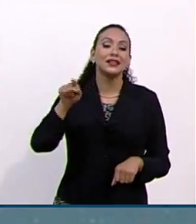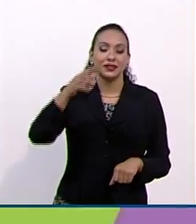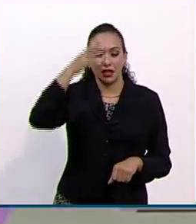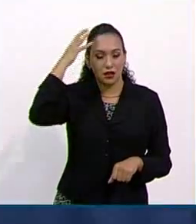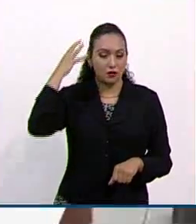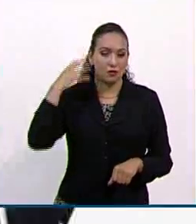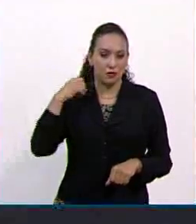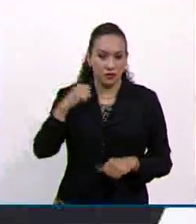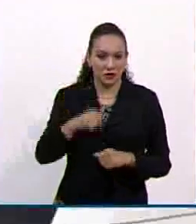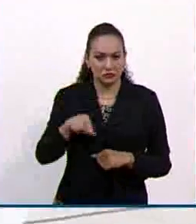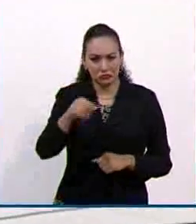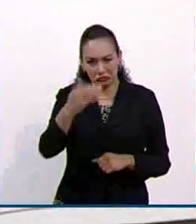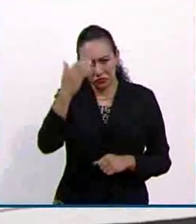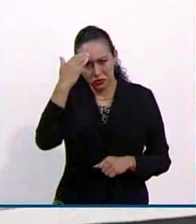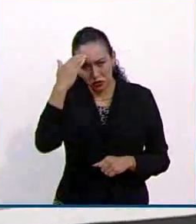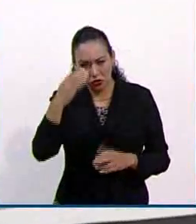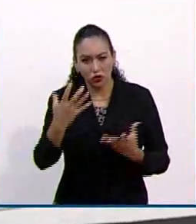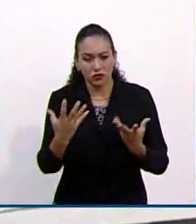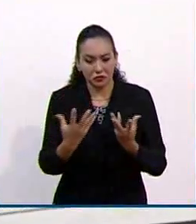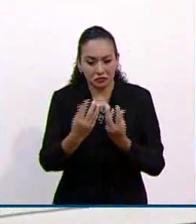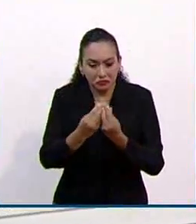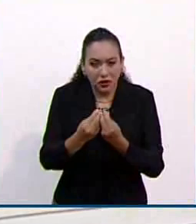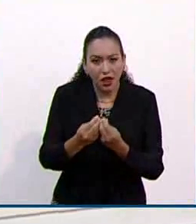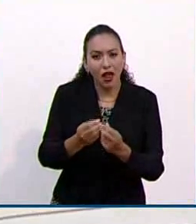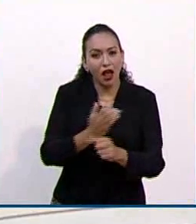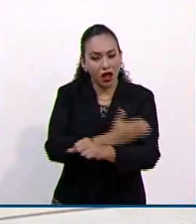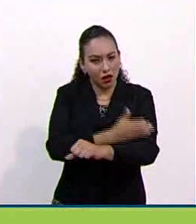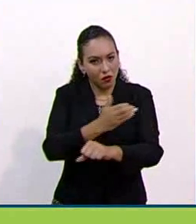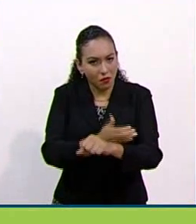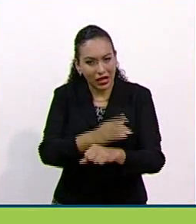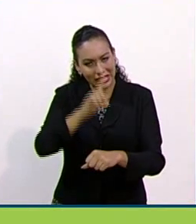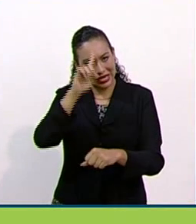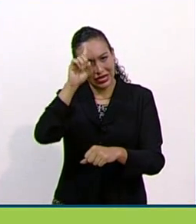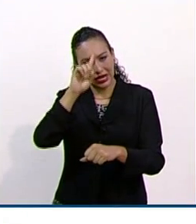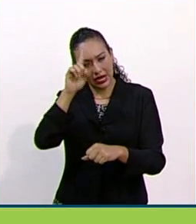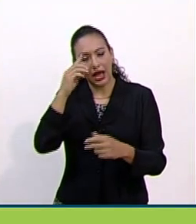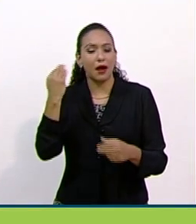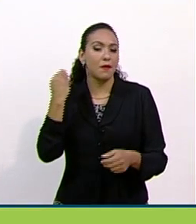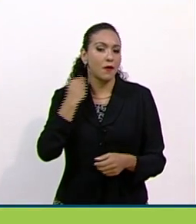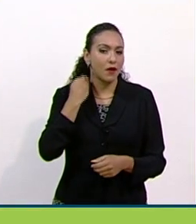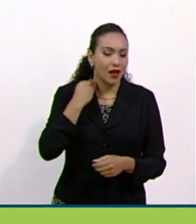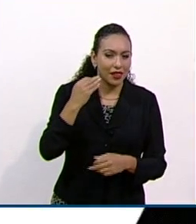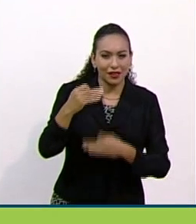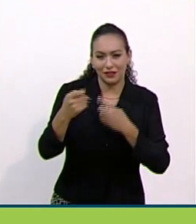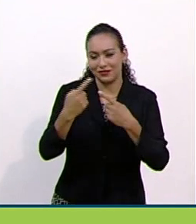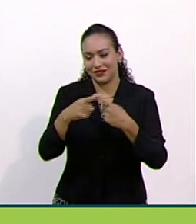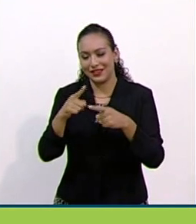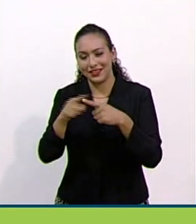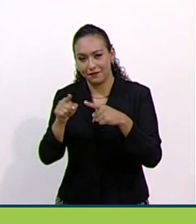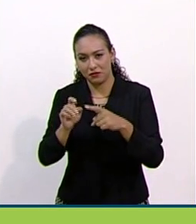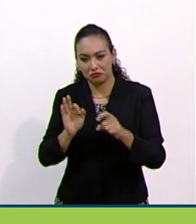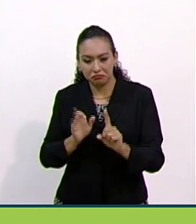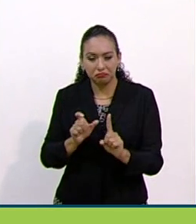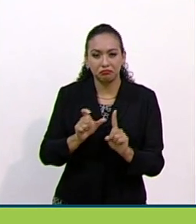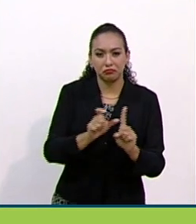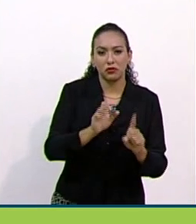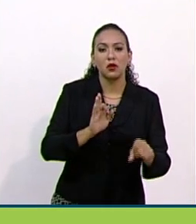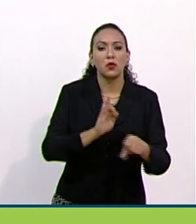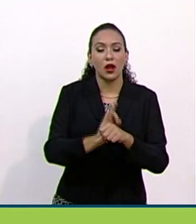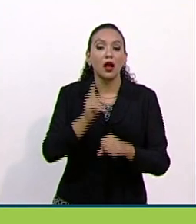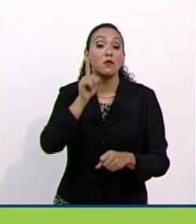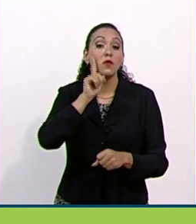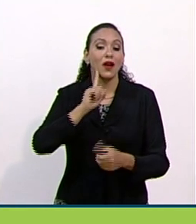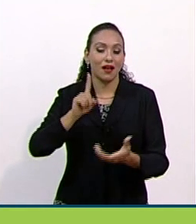Podrá conocer sobre el acompañamiento que brindan las y los asesores jurídicos de la Defensoría Pública Federal a las mujeres